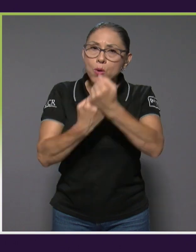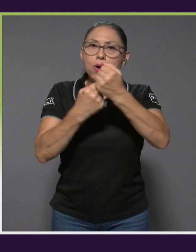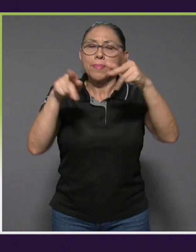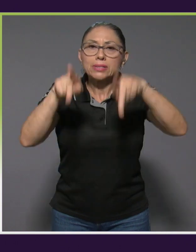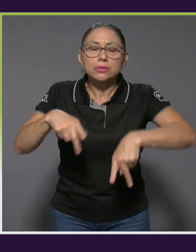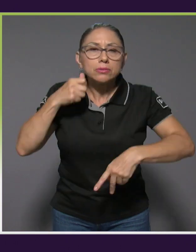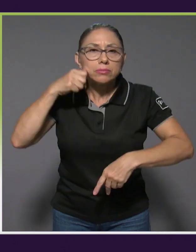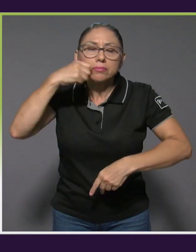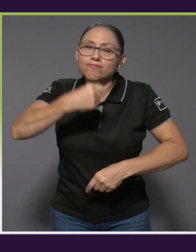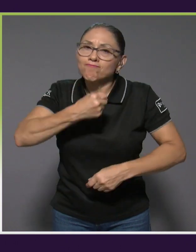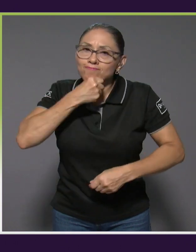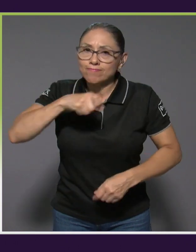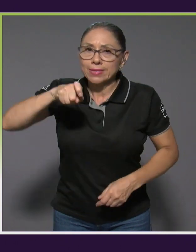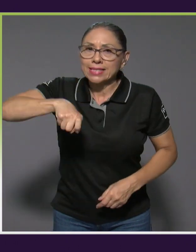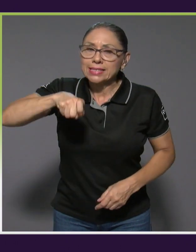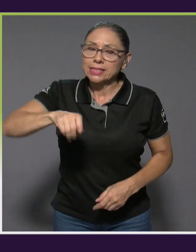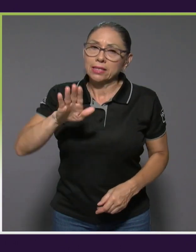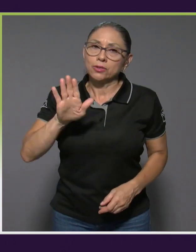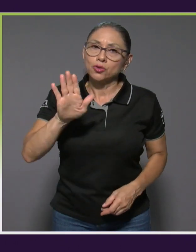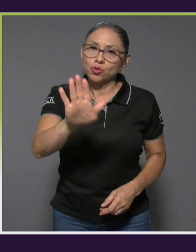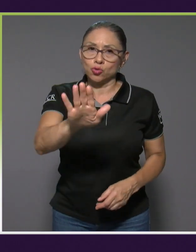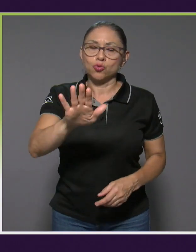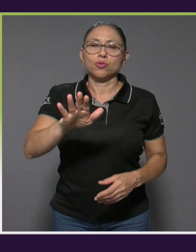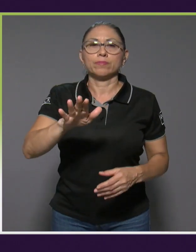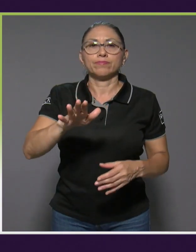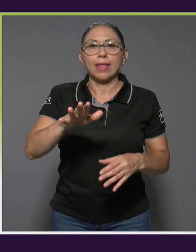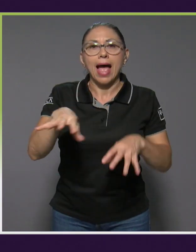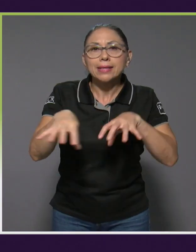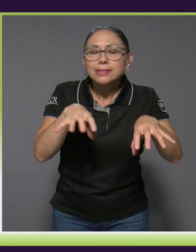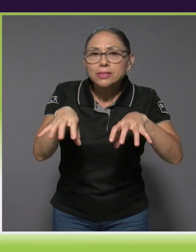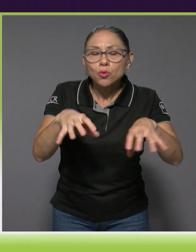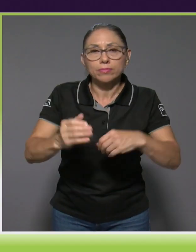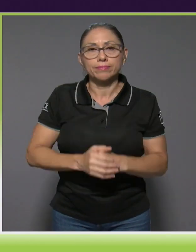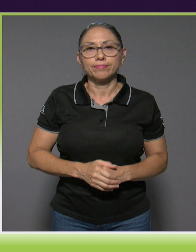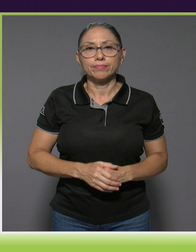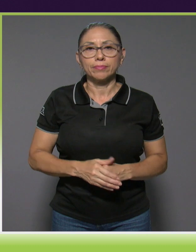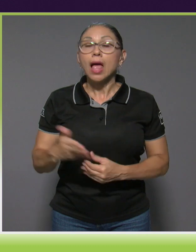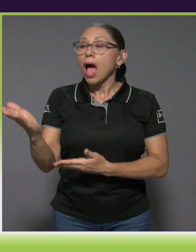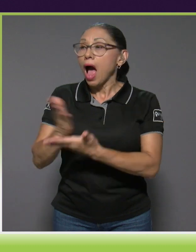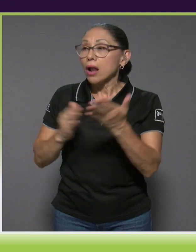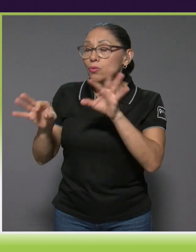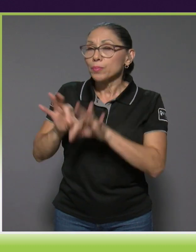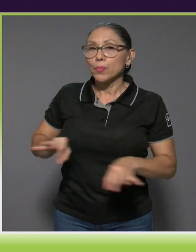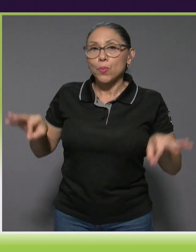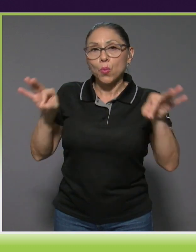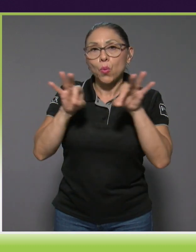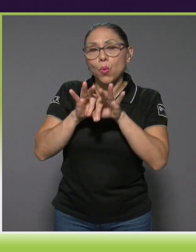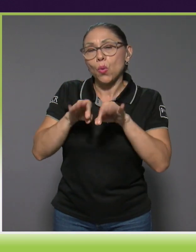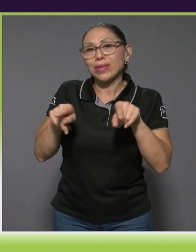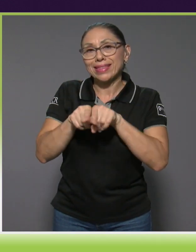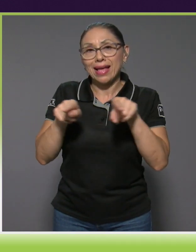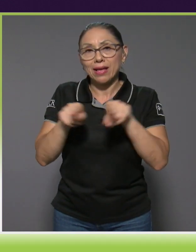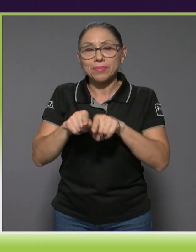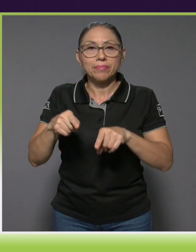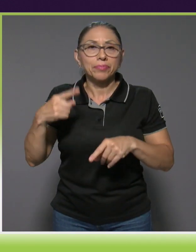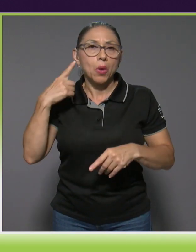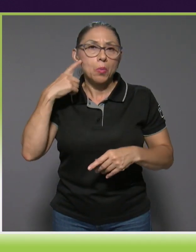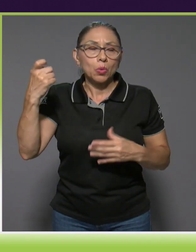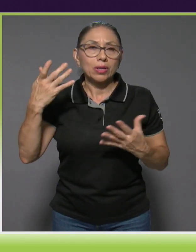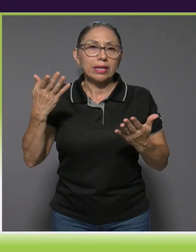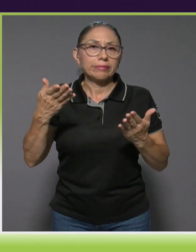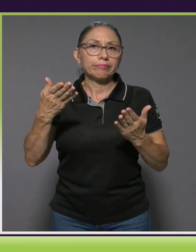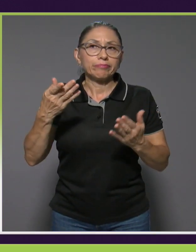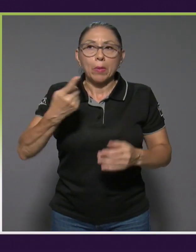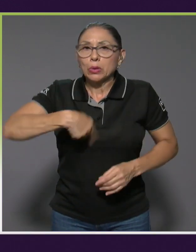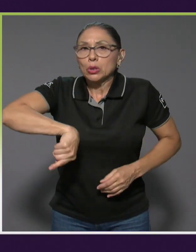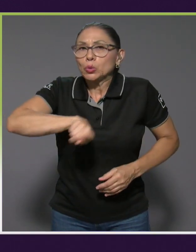que está necesitando de su acción. Que es algo importante también porque de repente no